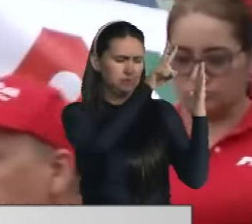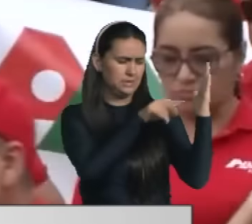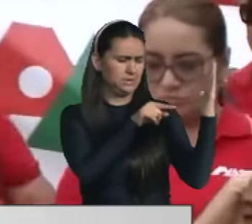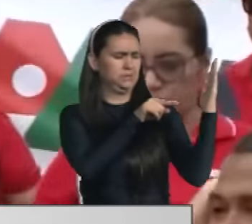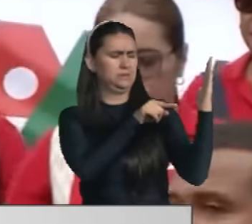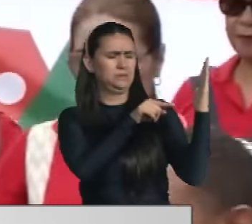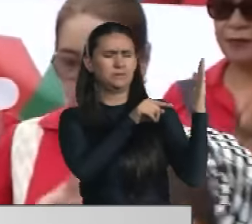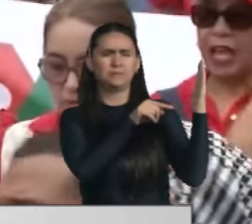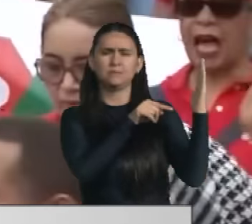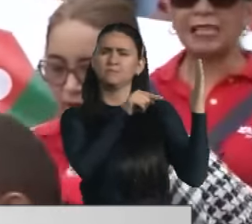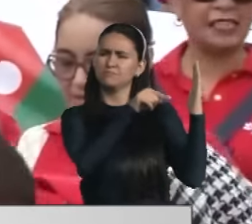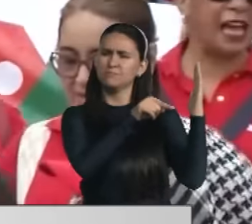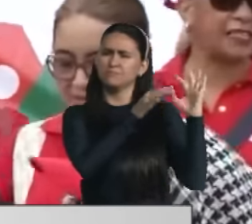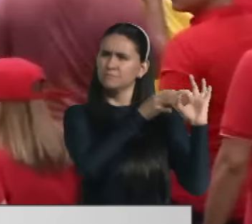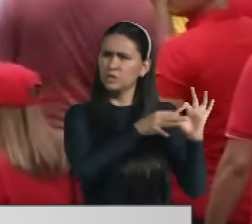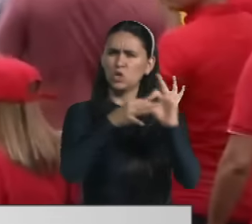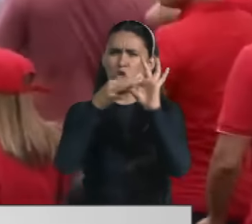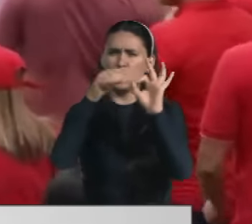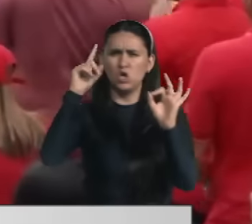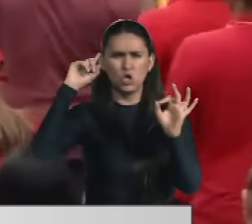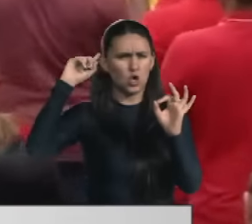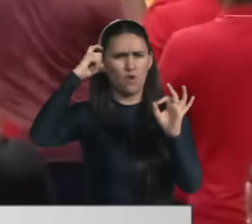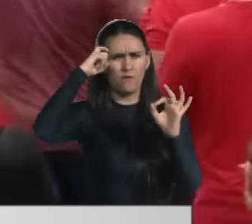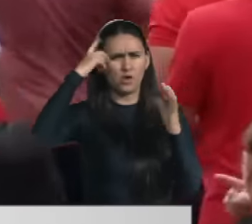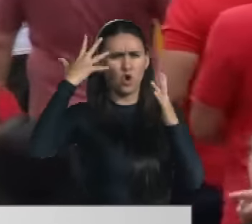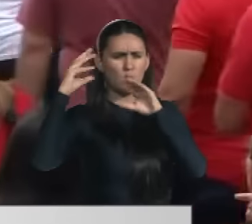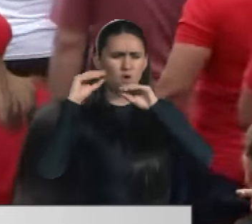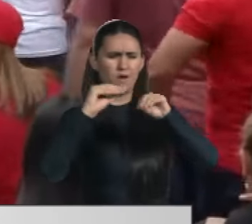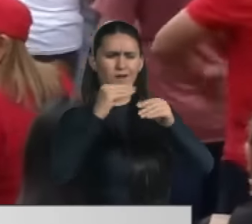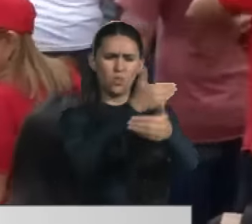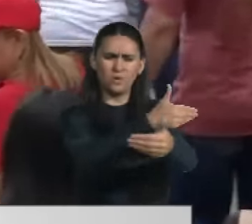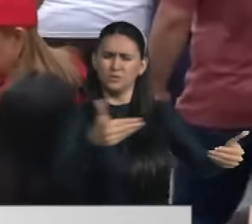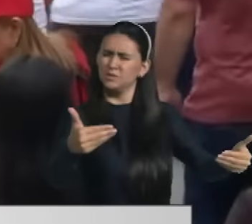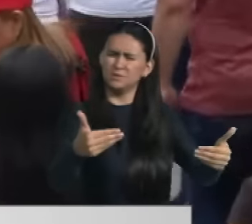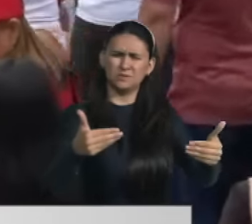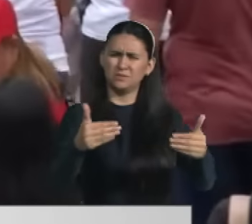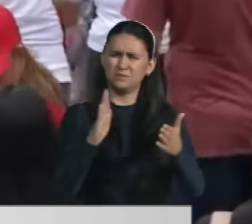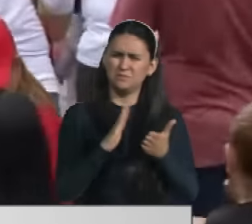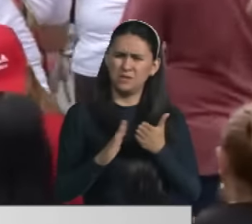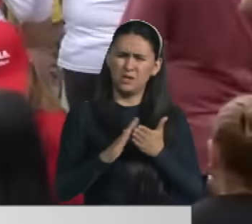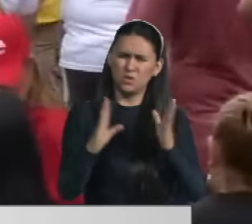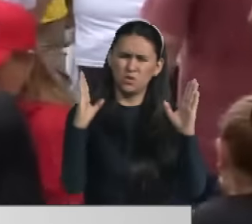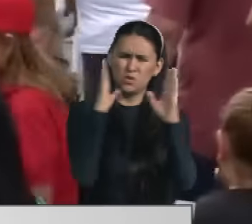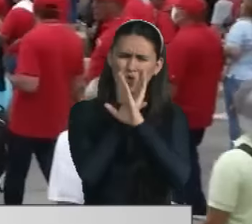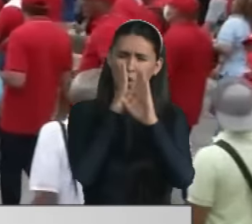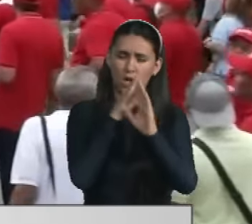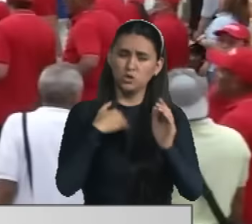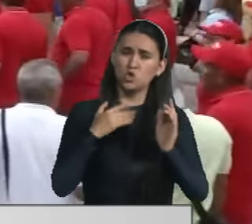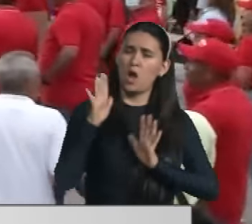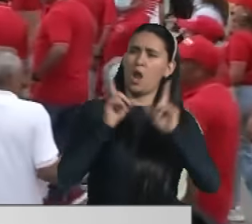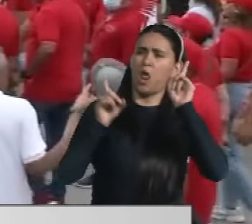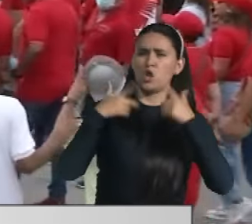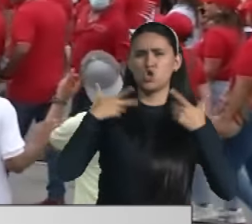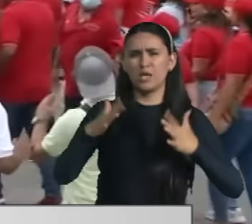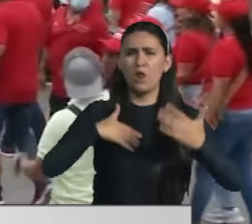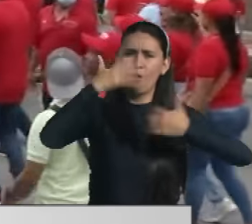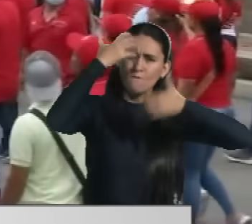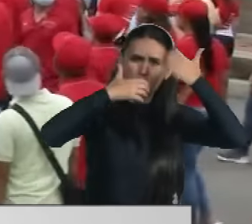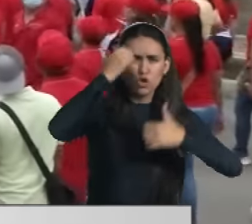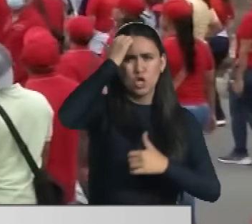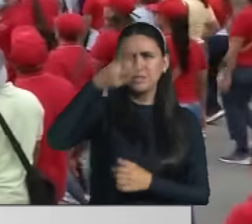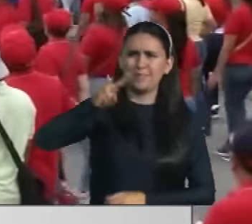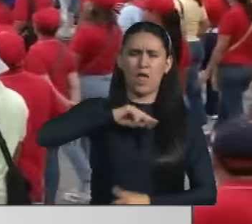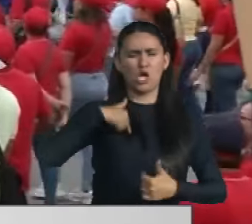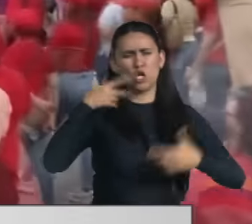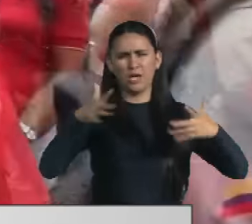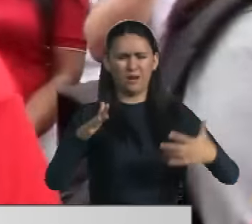se venía trabajando con el gobierno para blindar la educación. Señalan que no es cierto que estén evadiendo la evaluación docente.